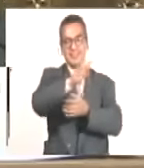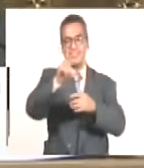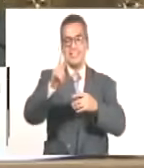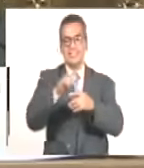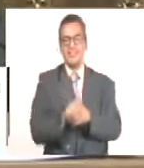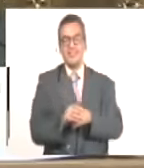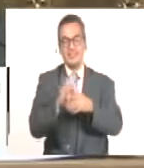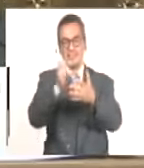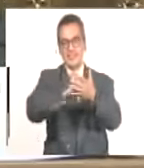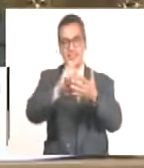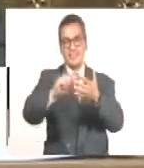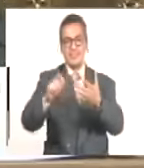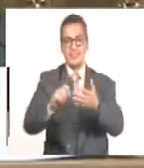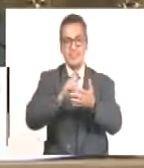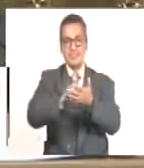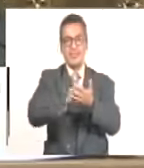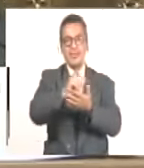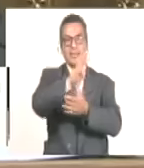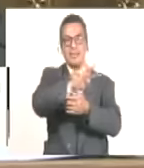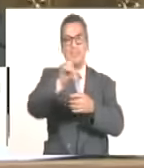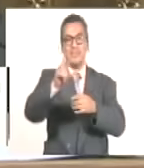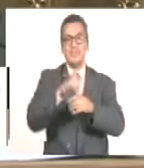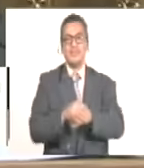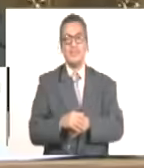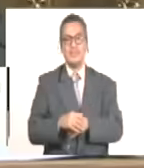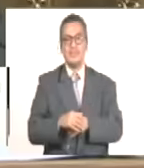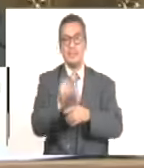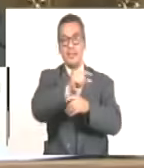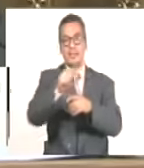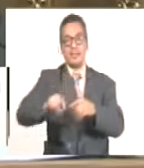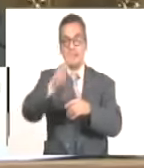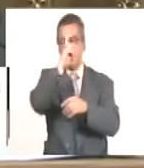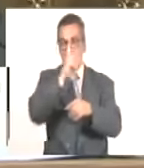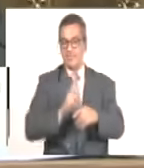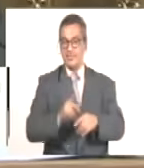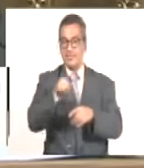los siguientes términos. Artículo 42. Las personas